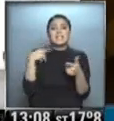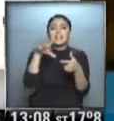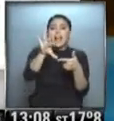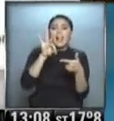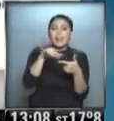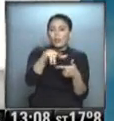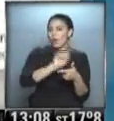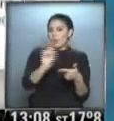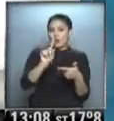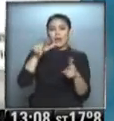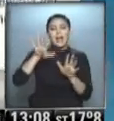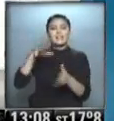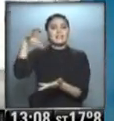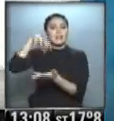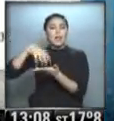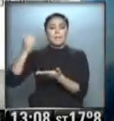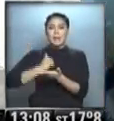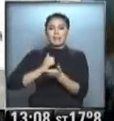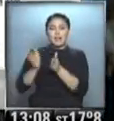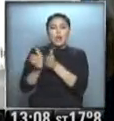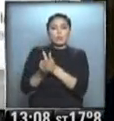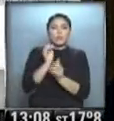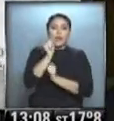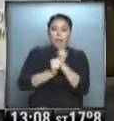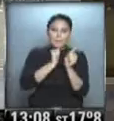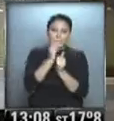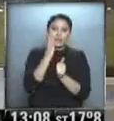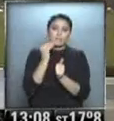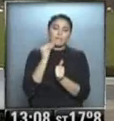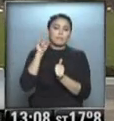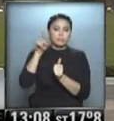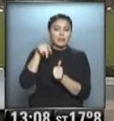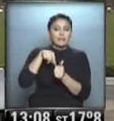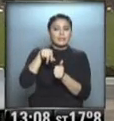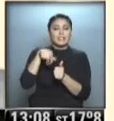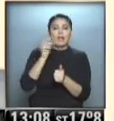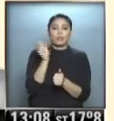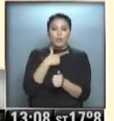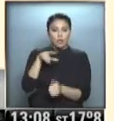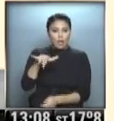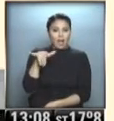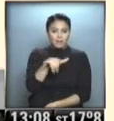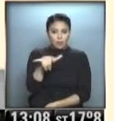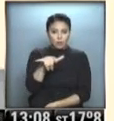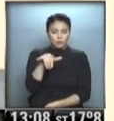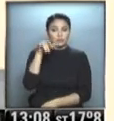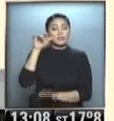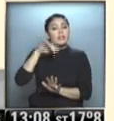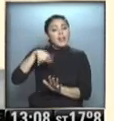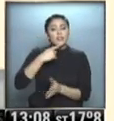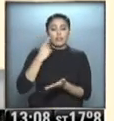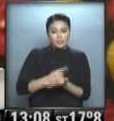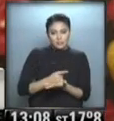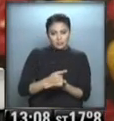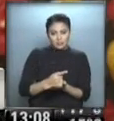determinó la Casa Militar, conjuntamente con la empresa que se contrató los servicios del avión para hacer el regreso desde Hanoi